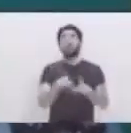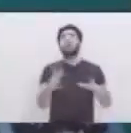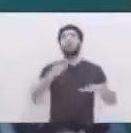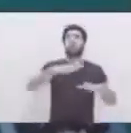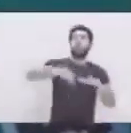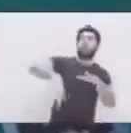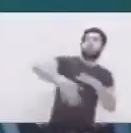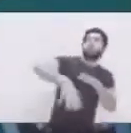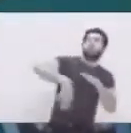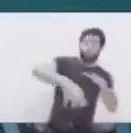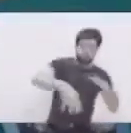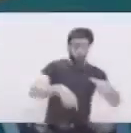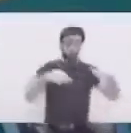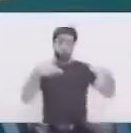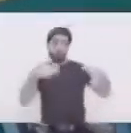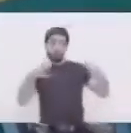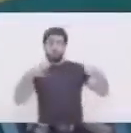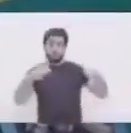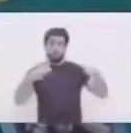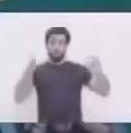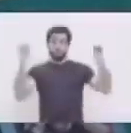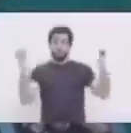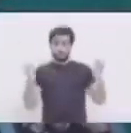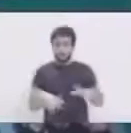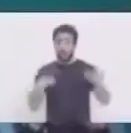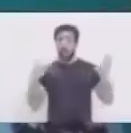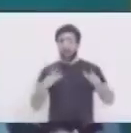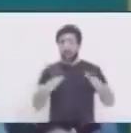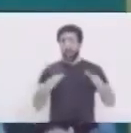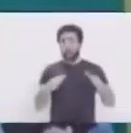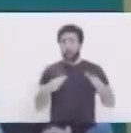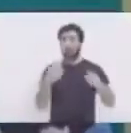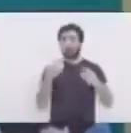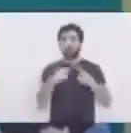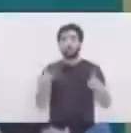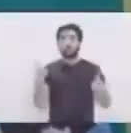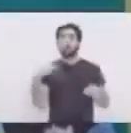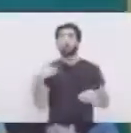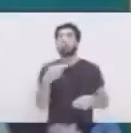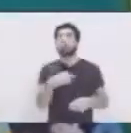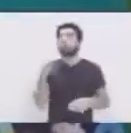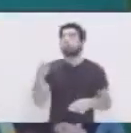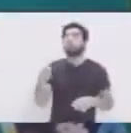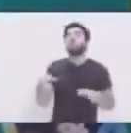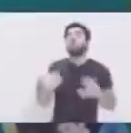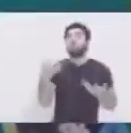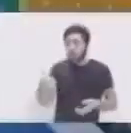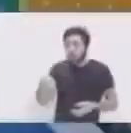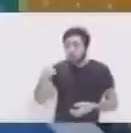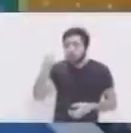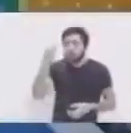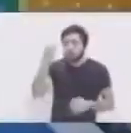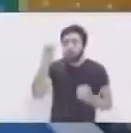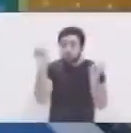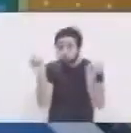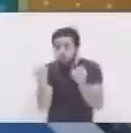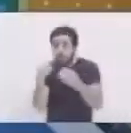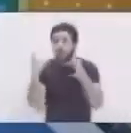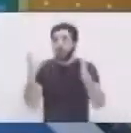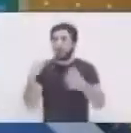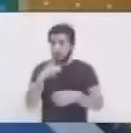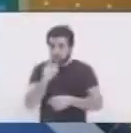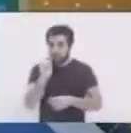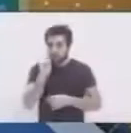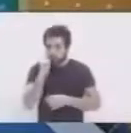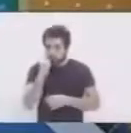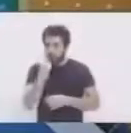Pero, fíjate que la magia no nos funciona si nosotros no tenemos polvos mágicos. ¿Sabes que todos tenemos